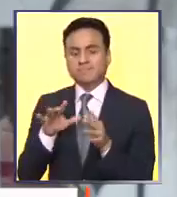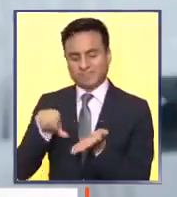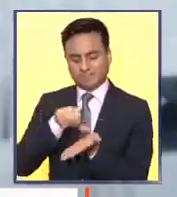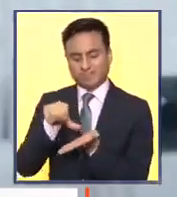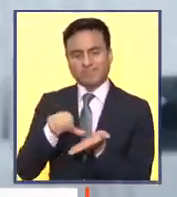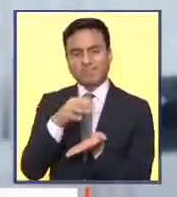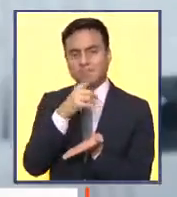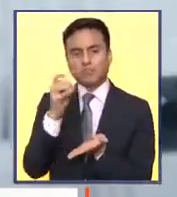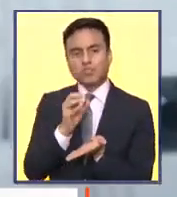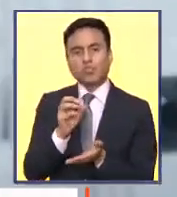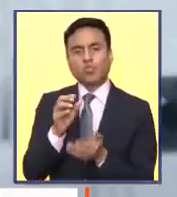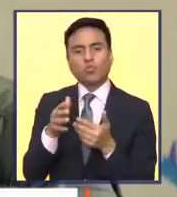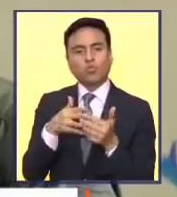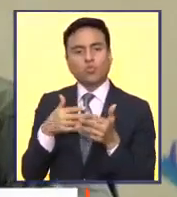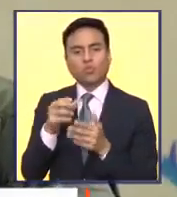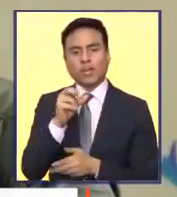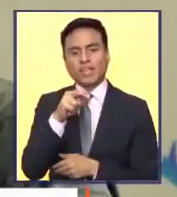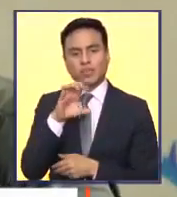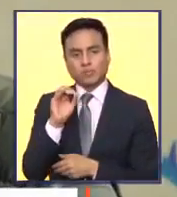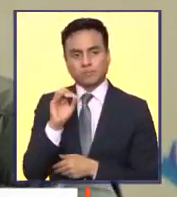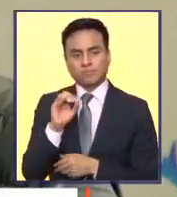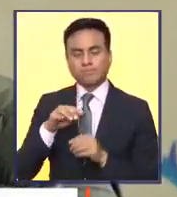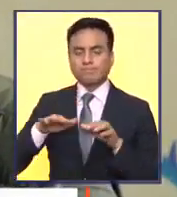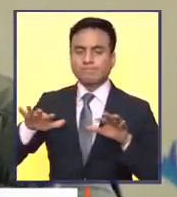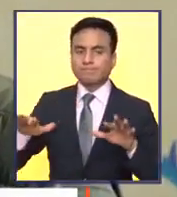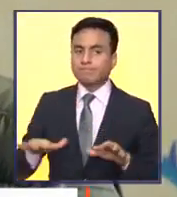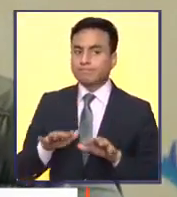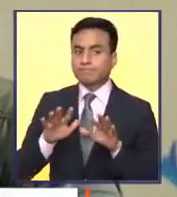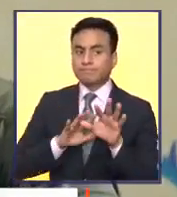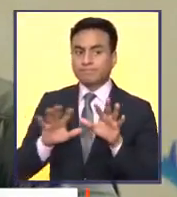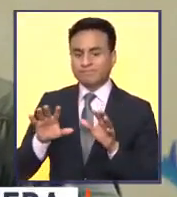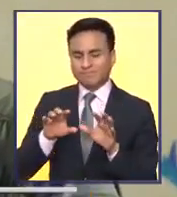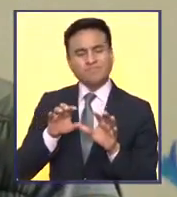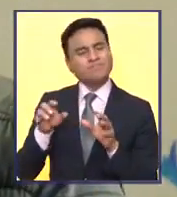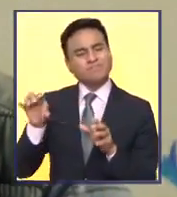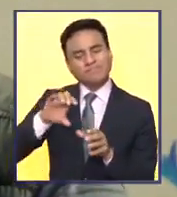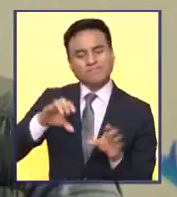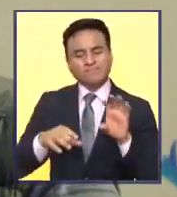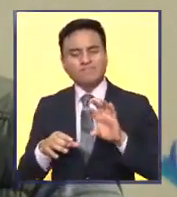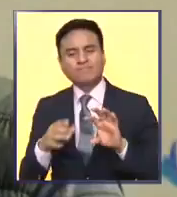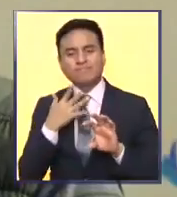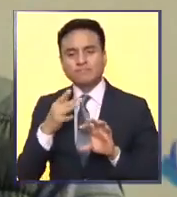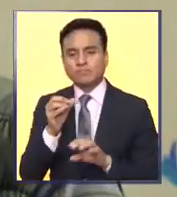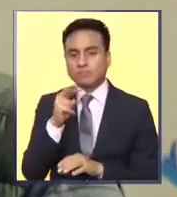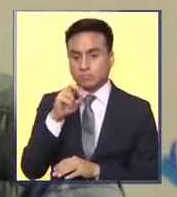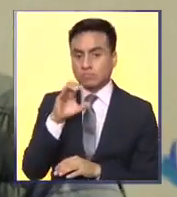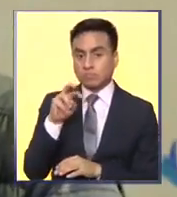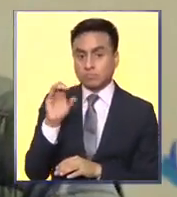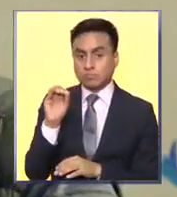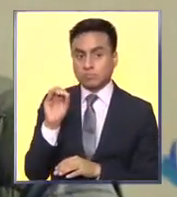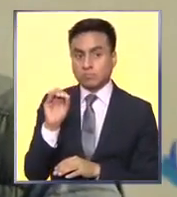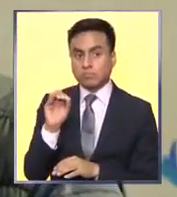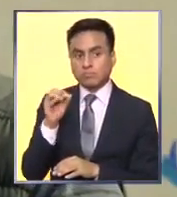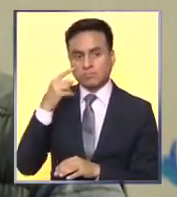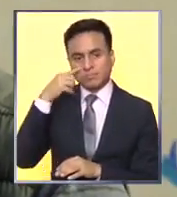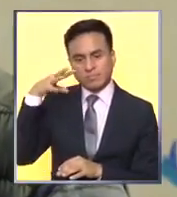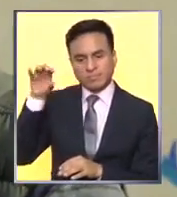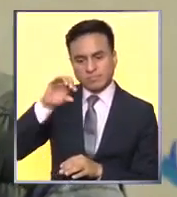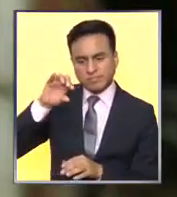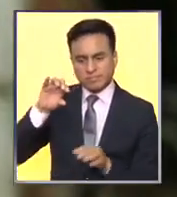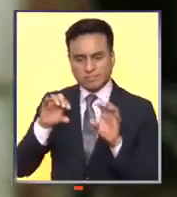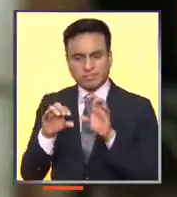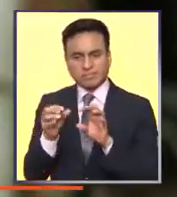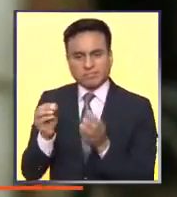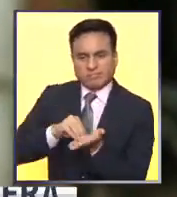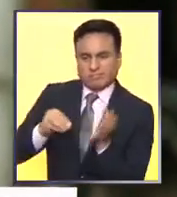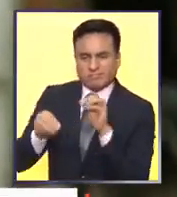100% orgánico. Tratamos de solamente usar productos que son orgánicos, que son sin esencias, sin